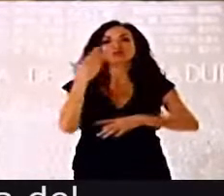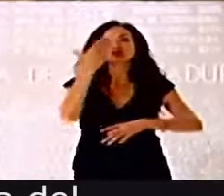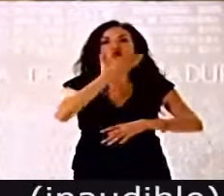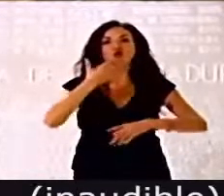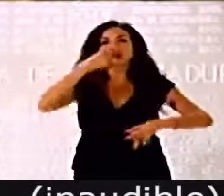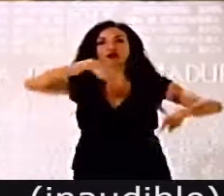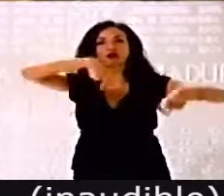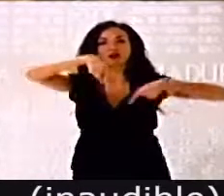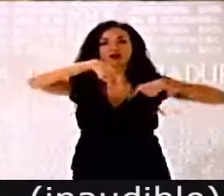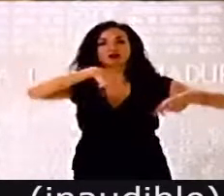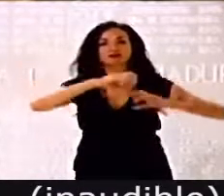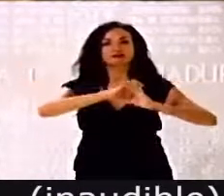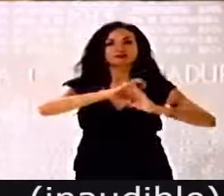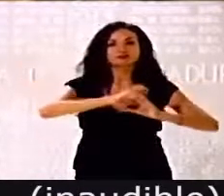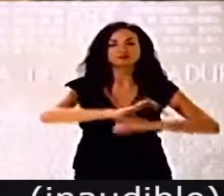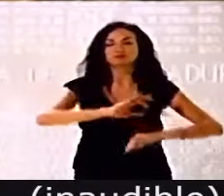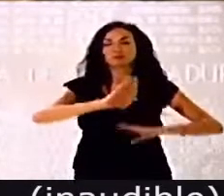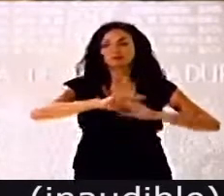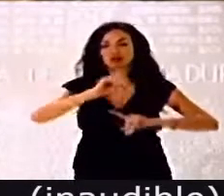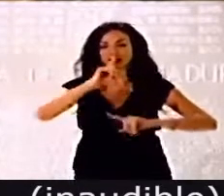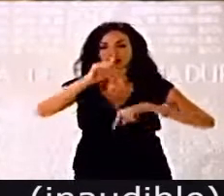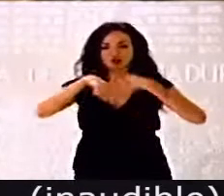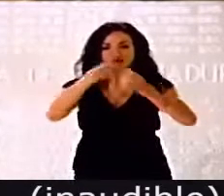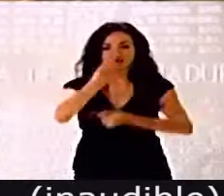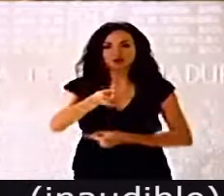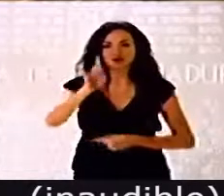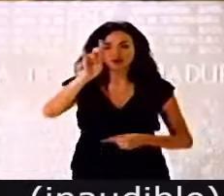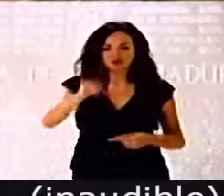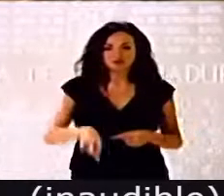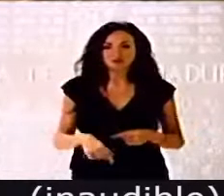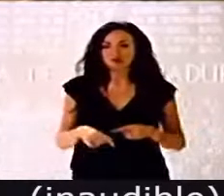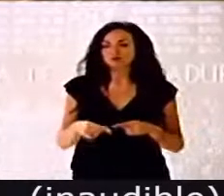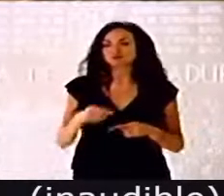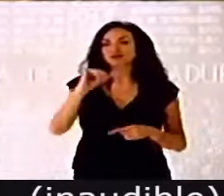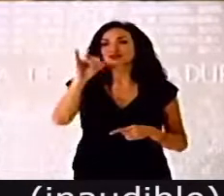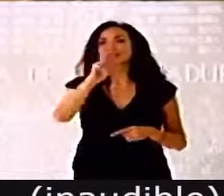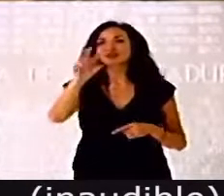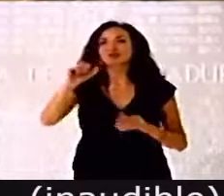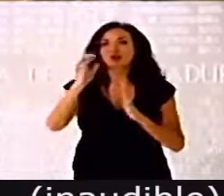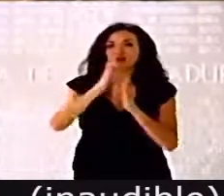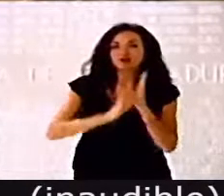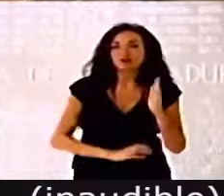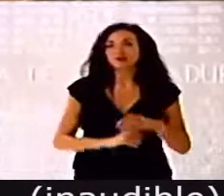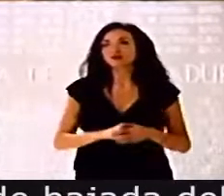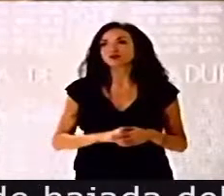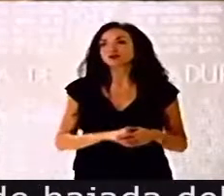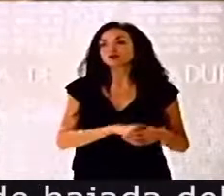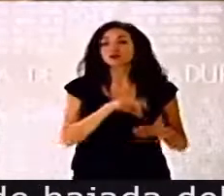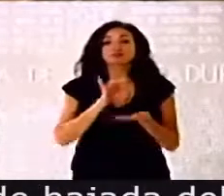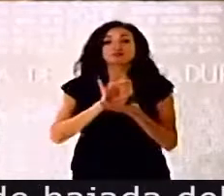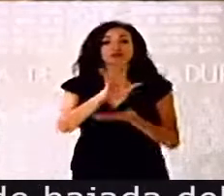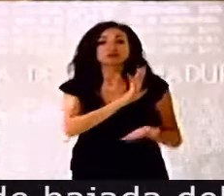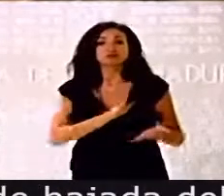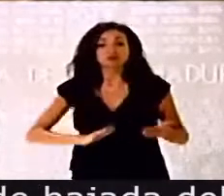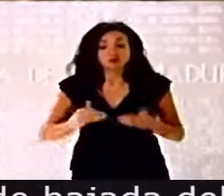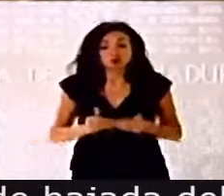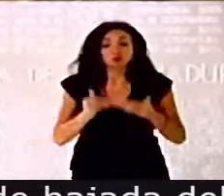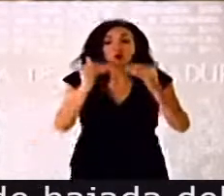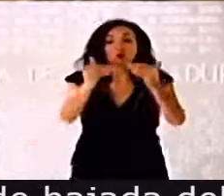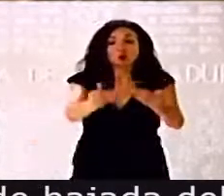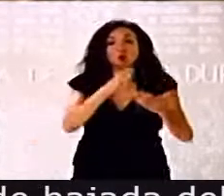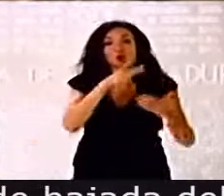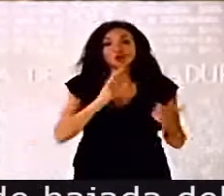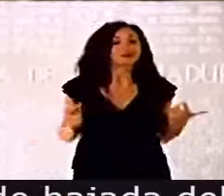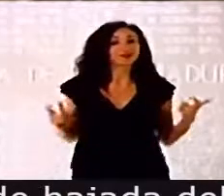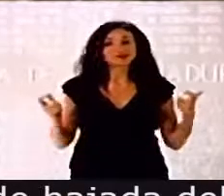cara al próximo ejercicio, y luego están hablando de que quieren una bajada del IVA, que los ERTE se prolonguen en el tiempo, puesto que el sector no está